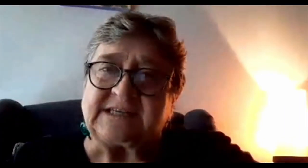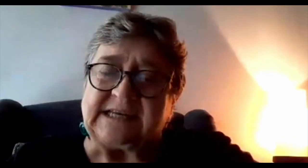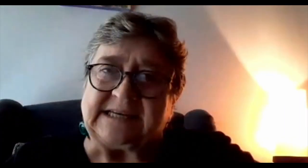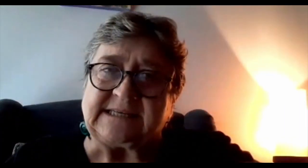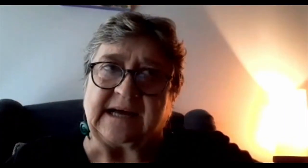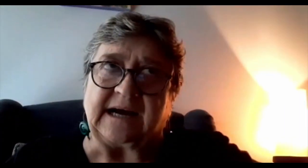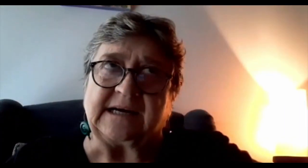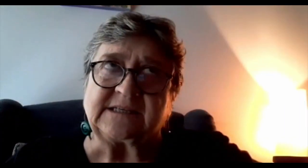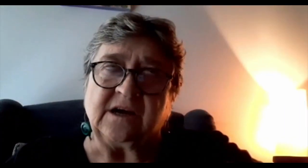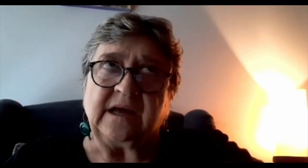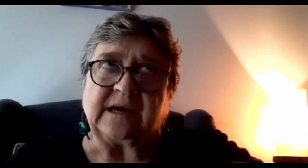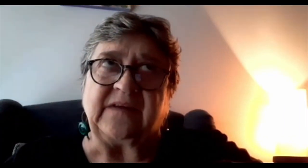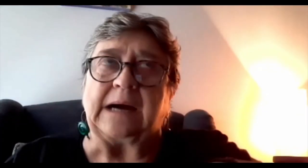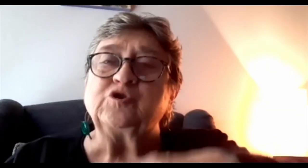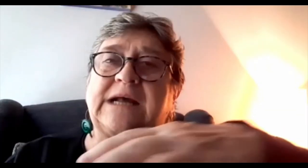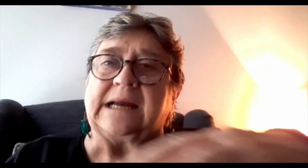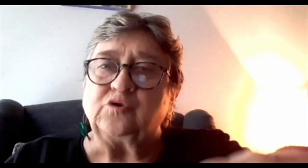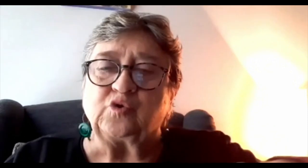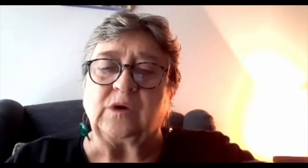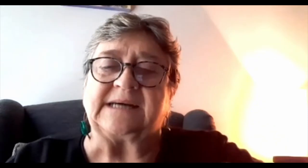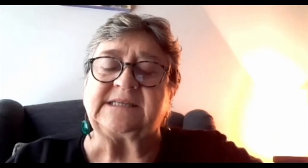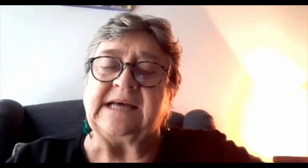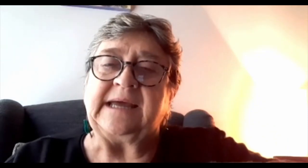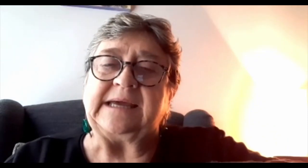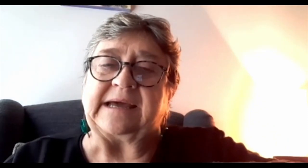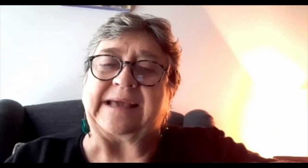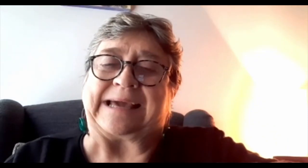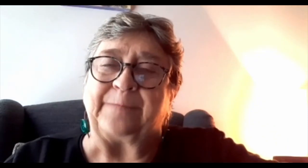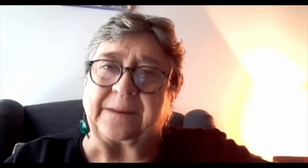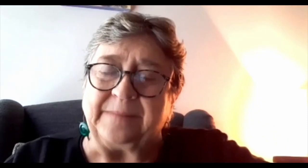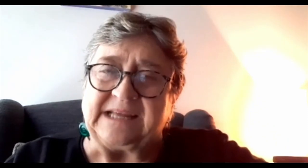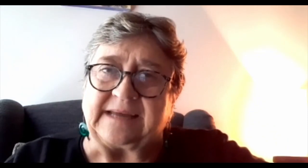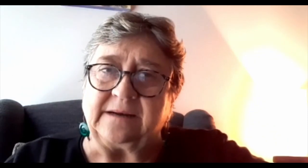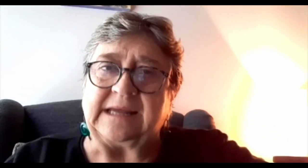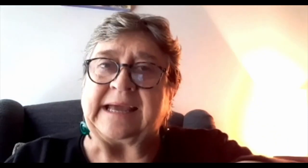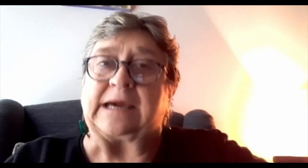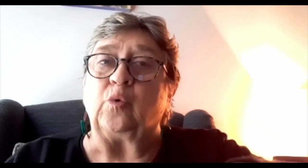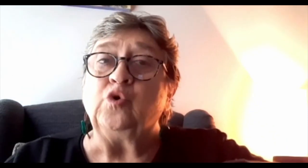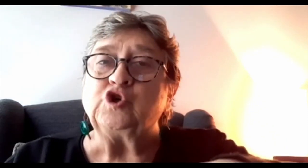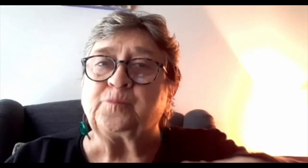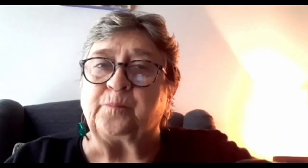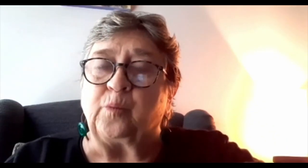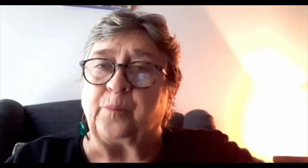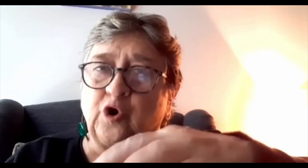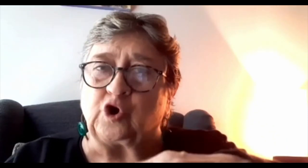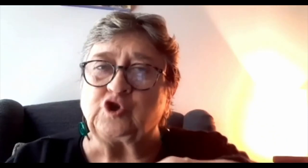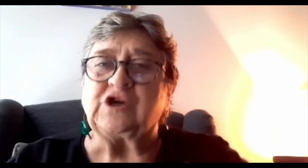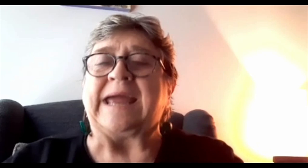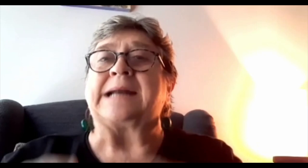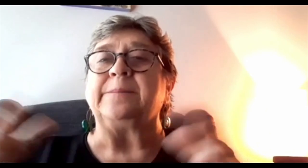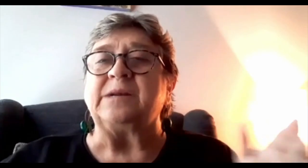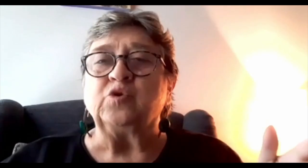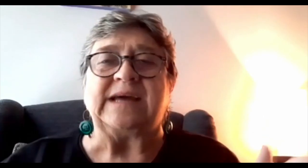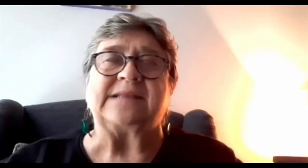todas esas digamos cláusulas te permiten que unos pocos